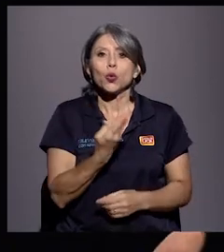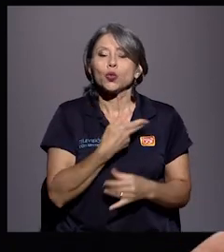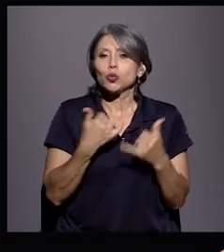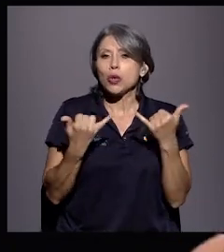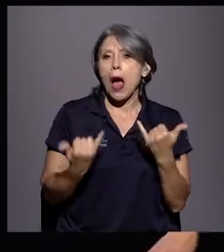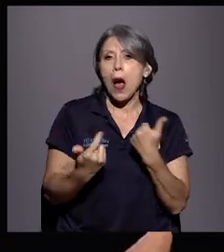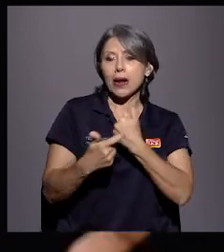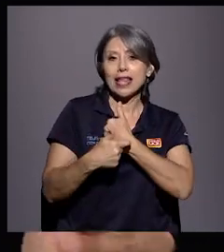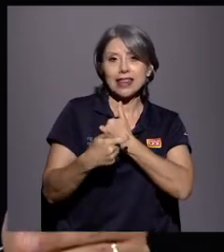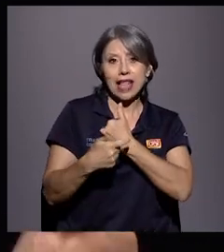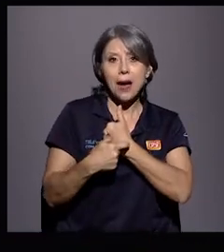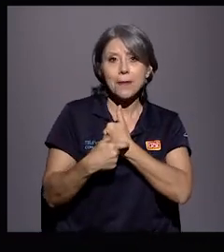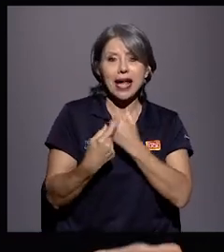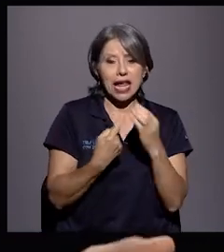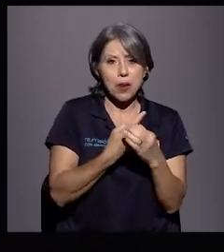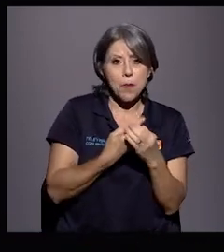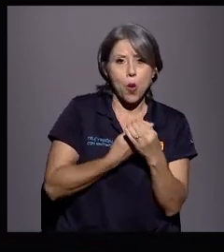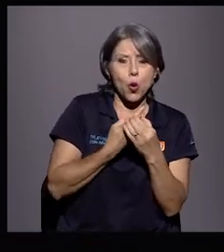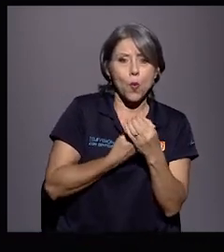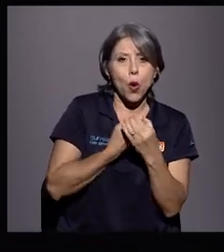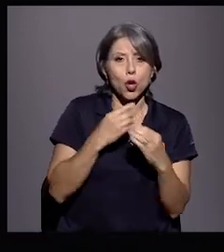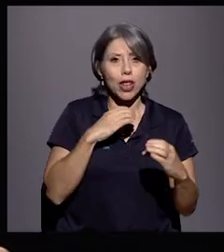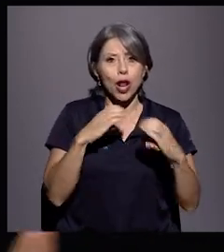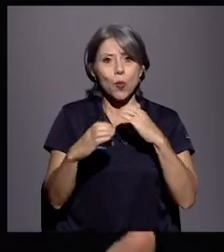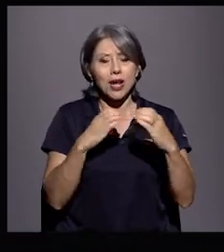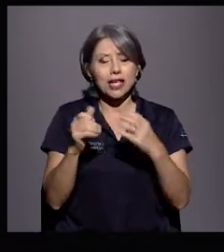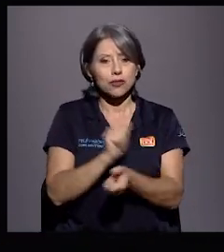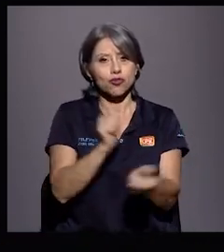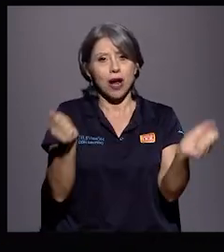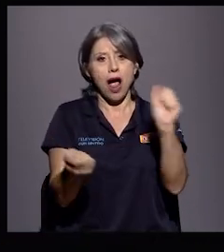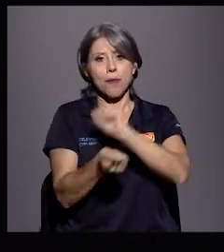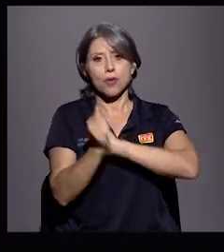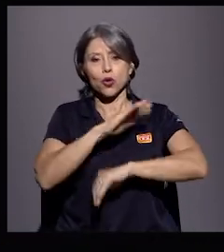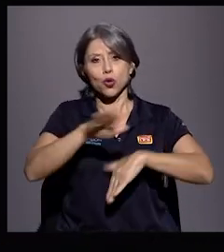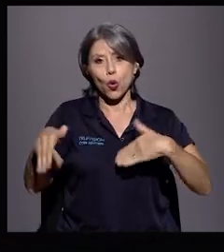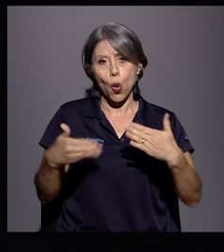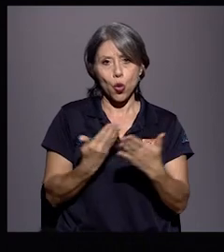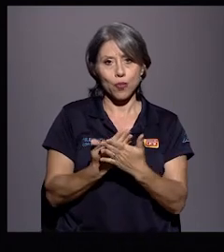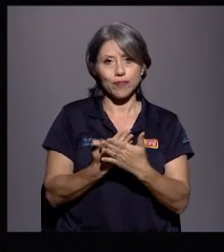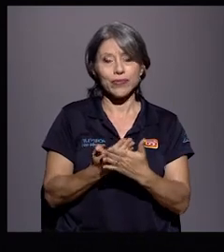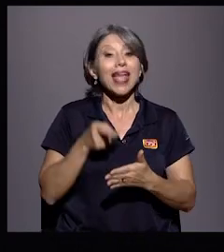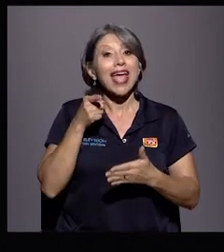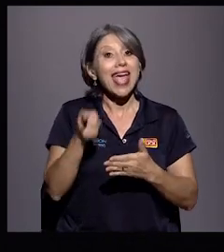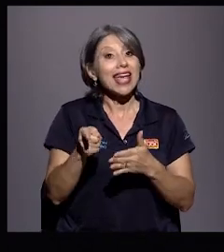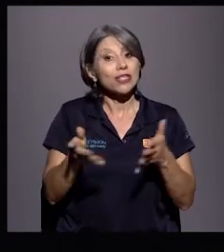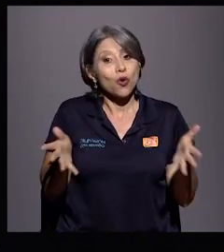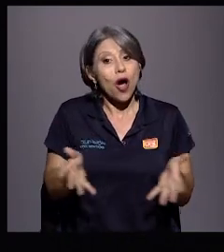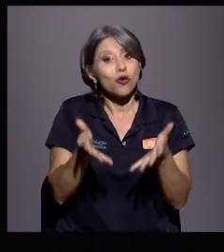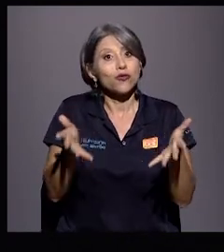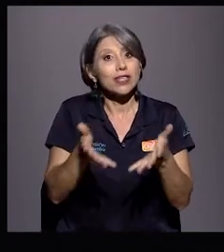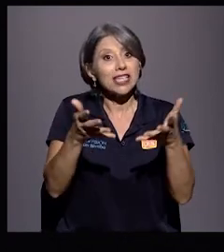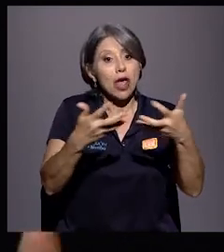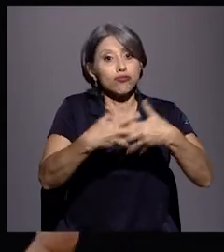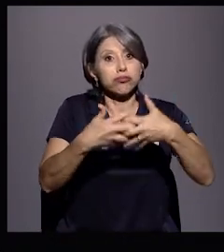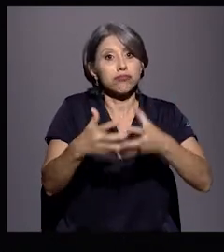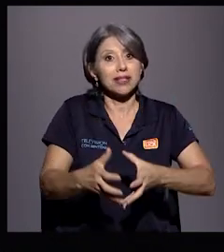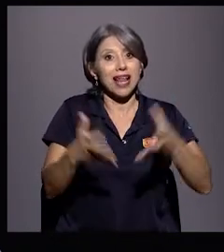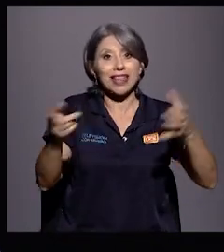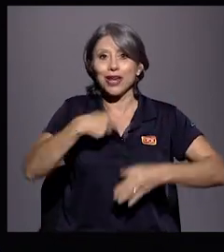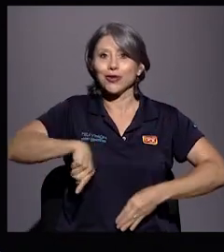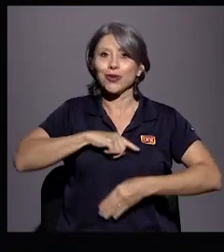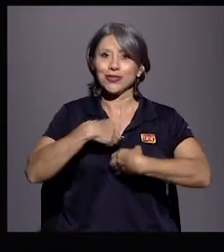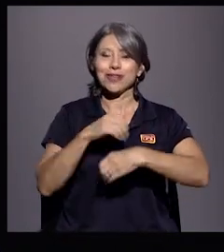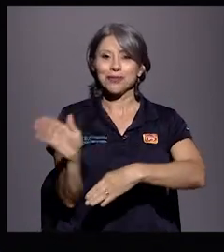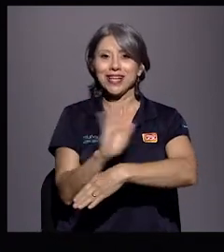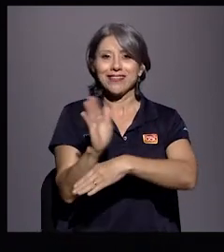algún modo, una etapa en que el monopolio de la comunicación cambió todo. Y eso ha auspiciado también grandes conglomerados. Nosotros hacemos televisión